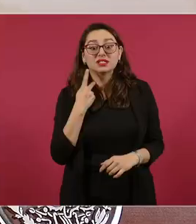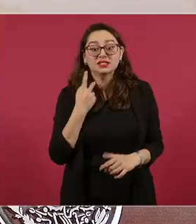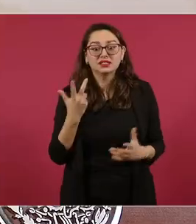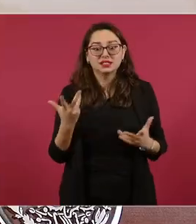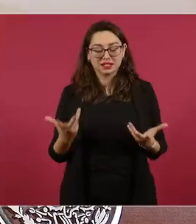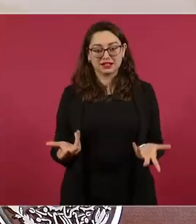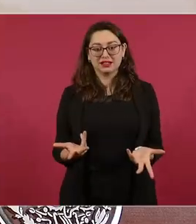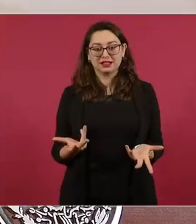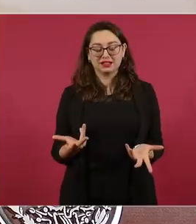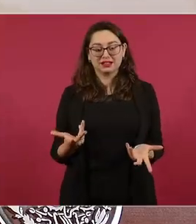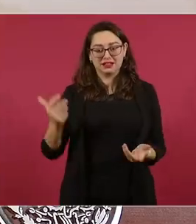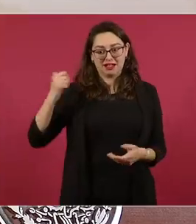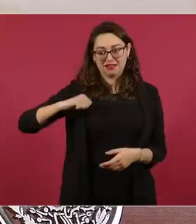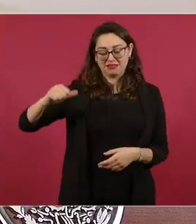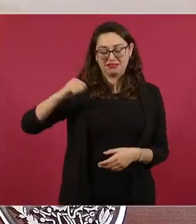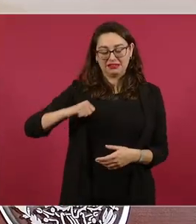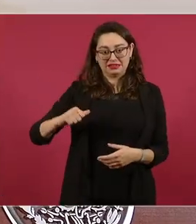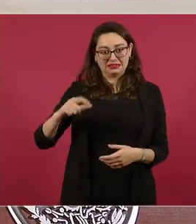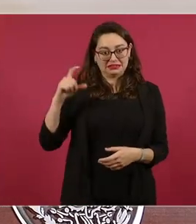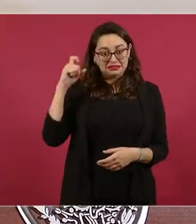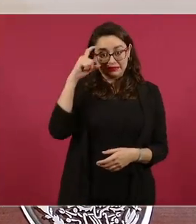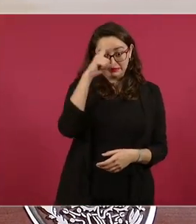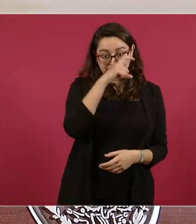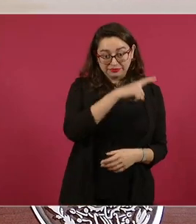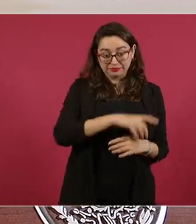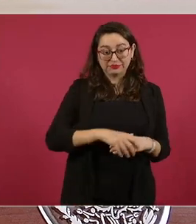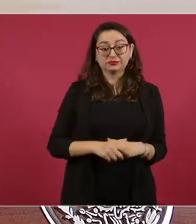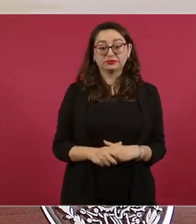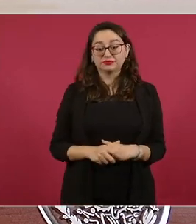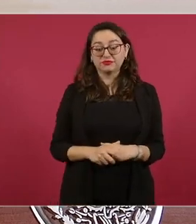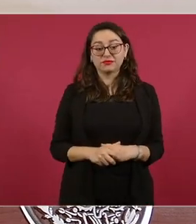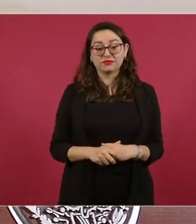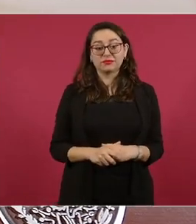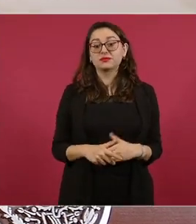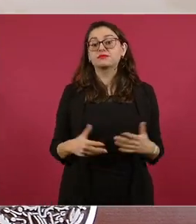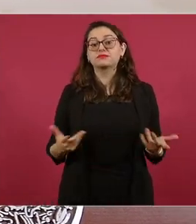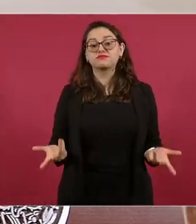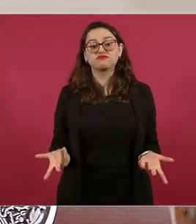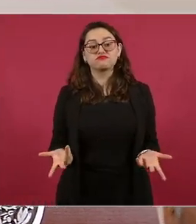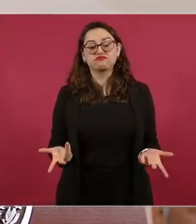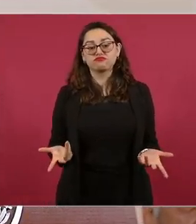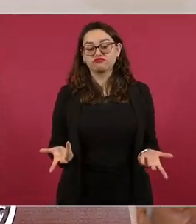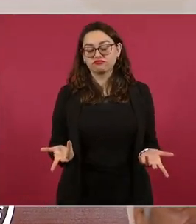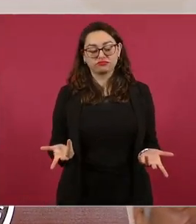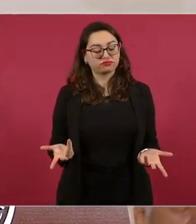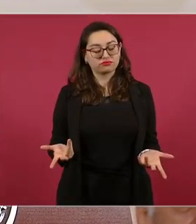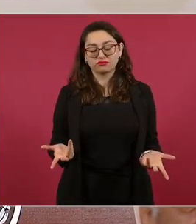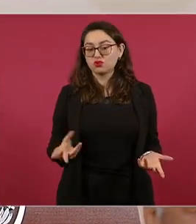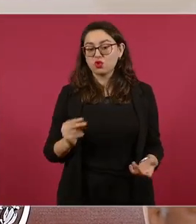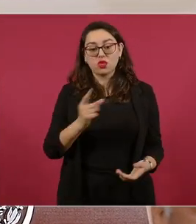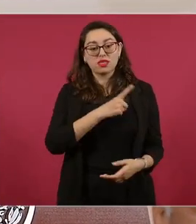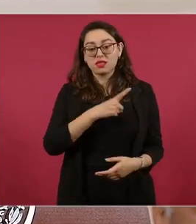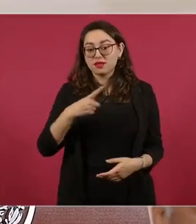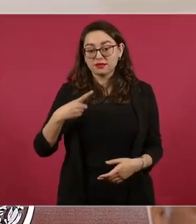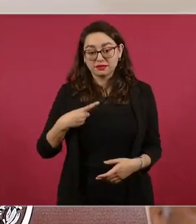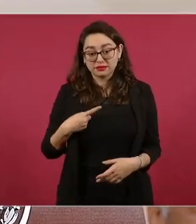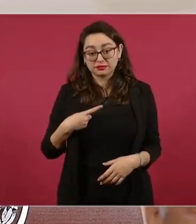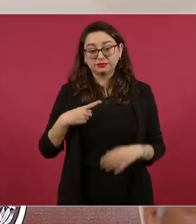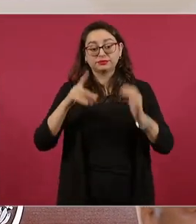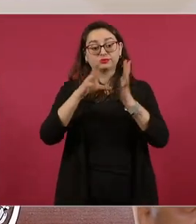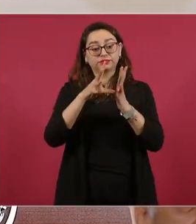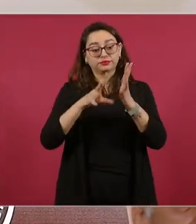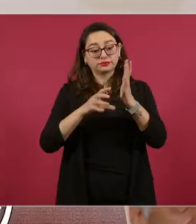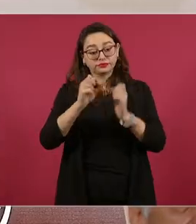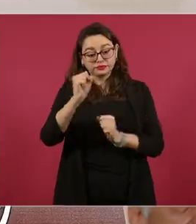Además, es un tiempo de conformidad con la Constitución el que